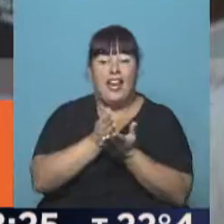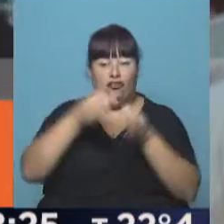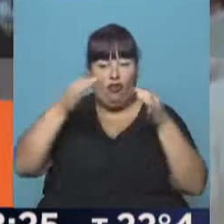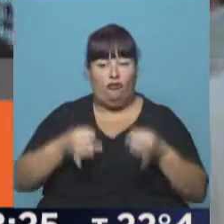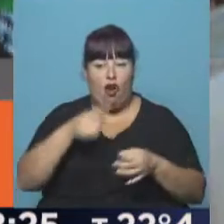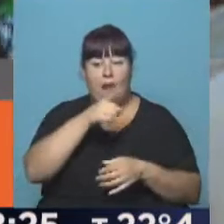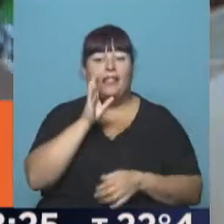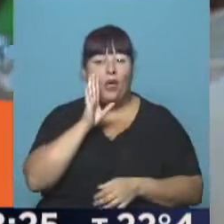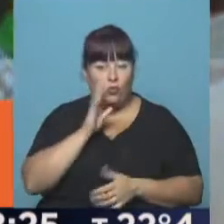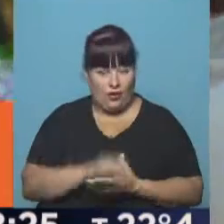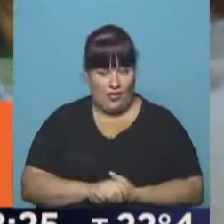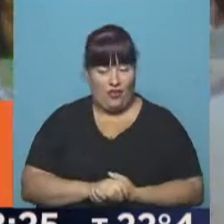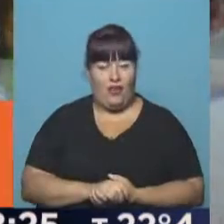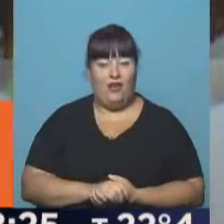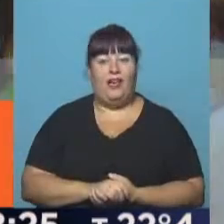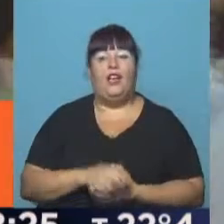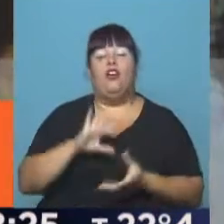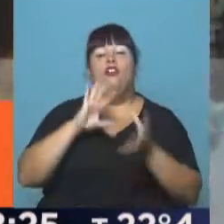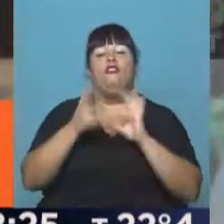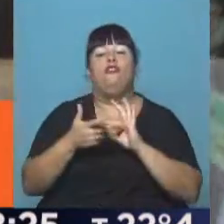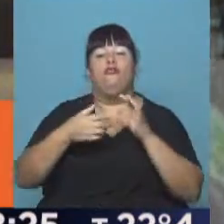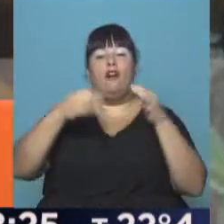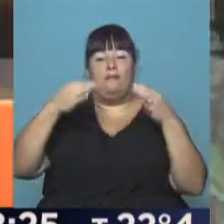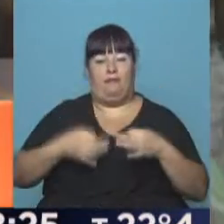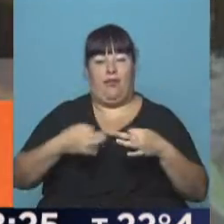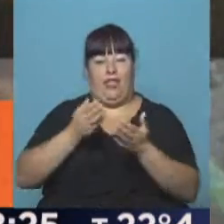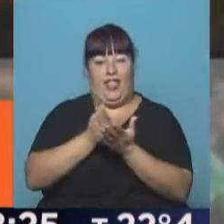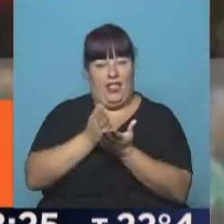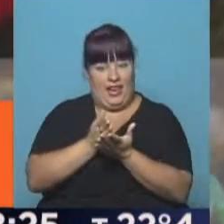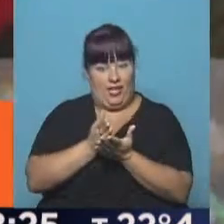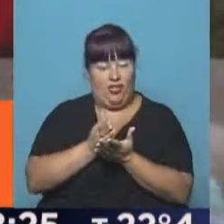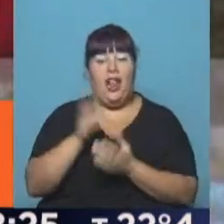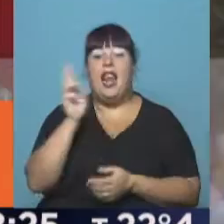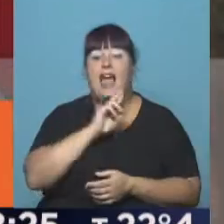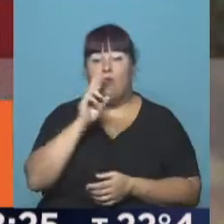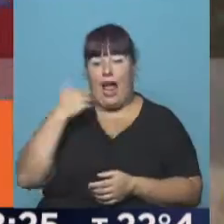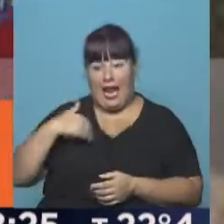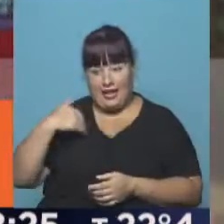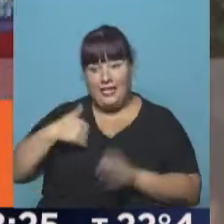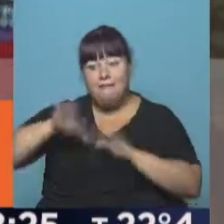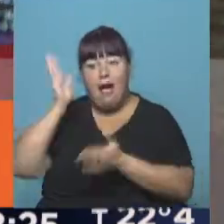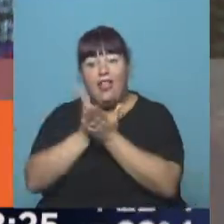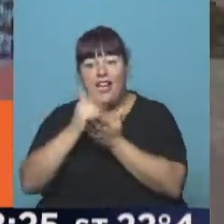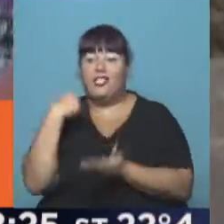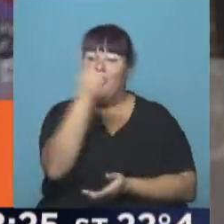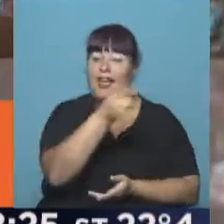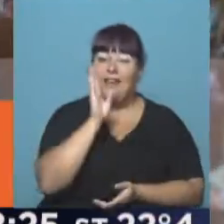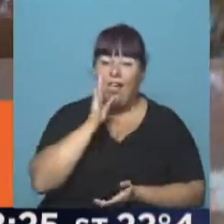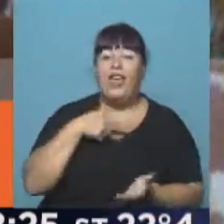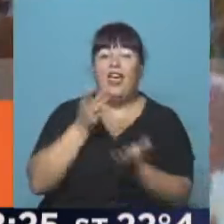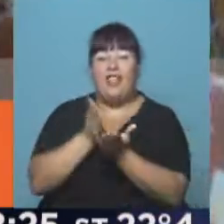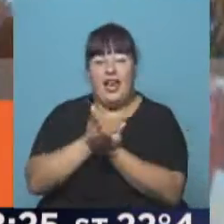en Estados Unidos, ¿no? Desde el punto de vista de la formalidad de derechos, nosotras las argentinas tenemos más derechos. Tenemos